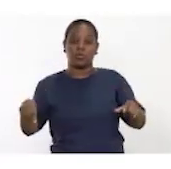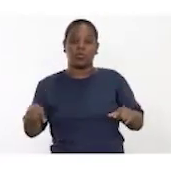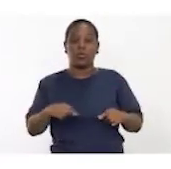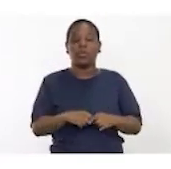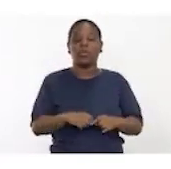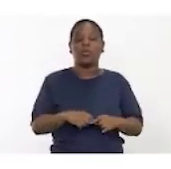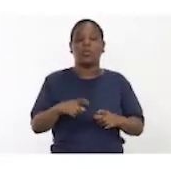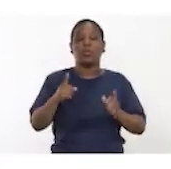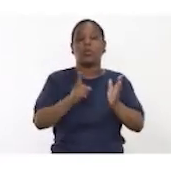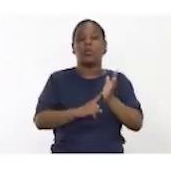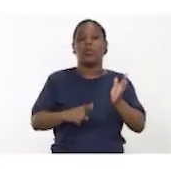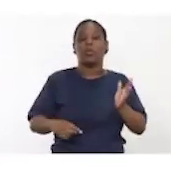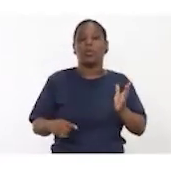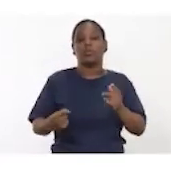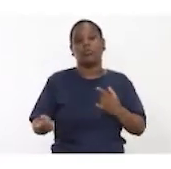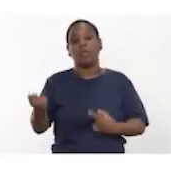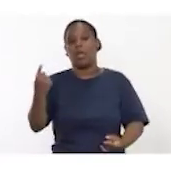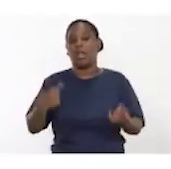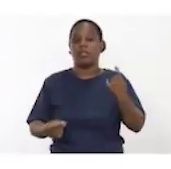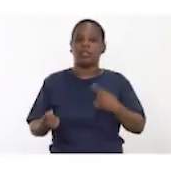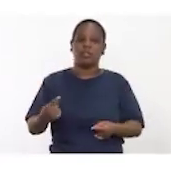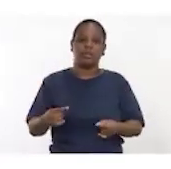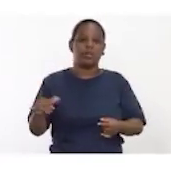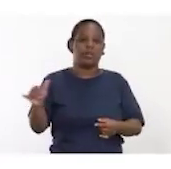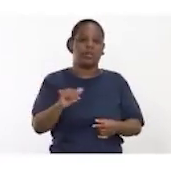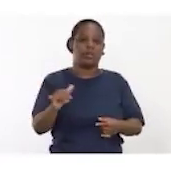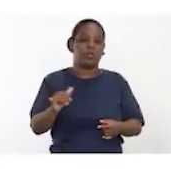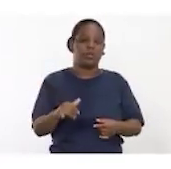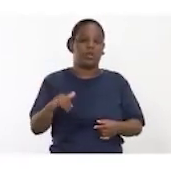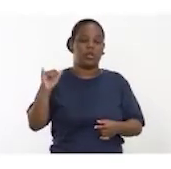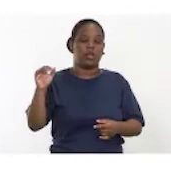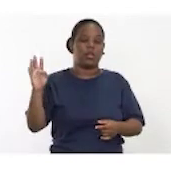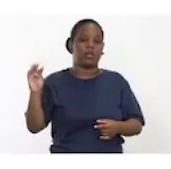a la tensión entre la impedancia.